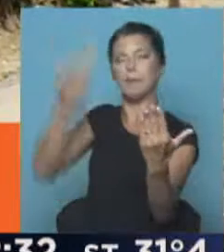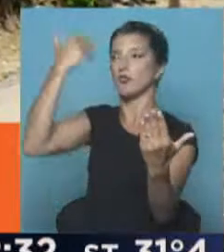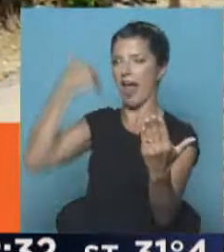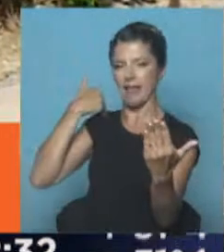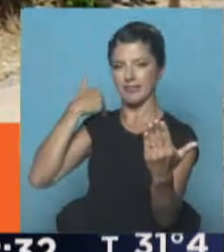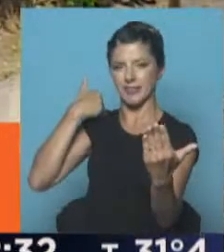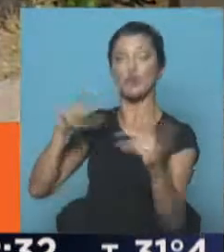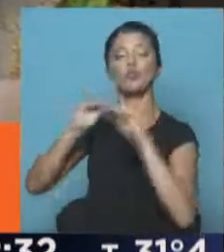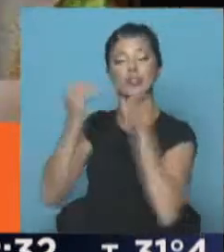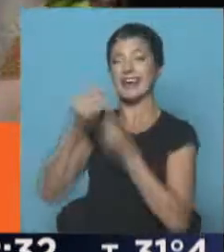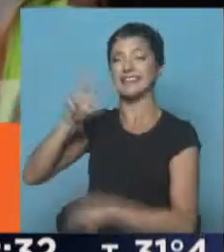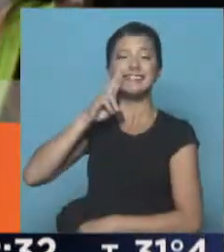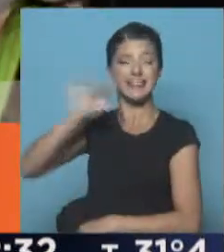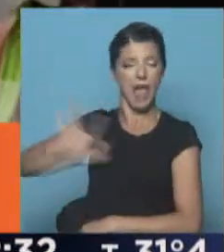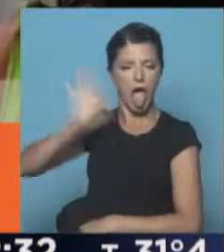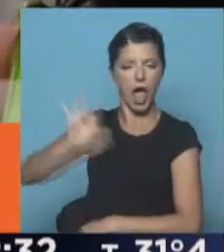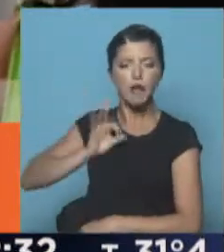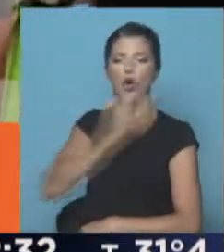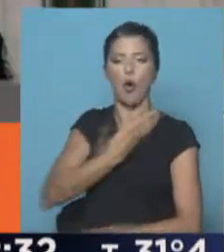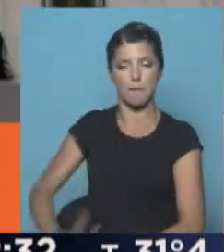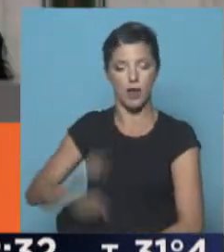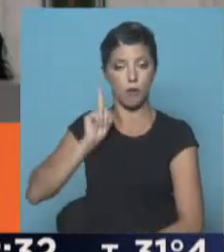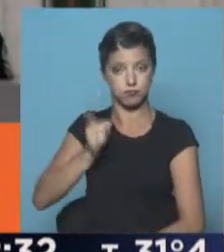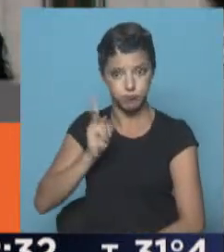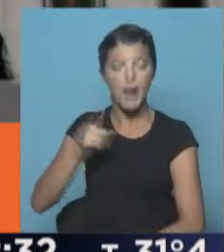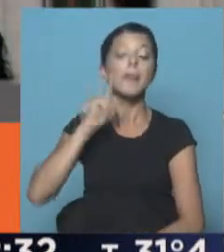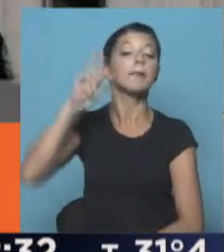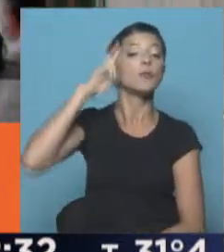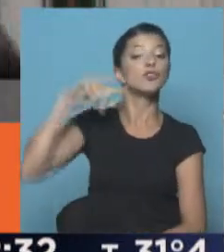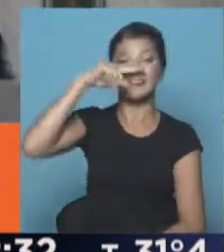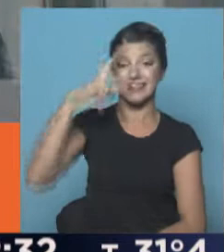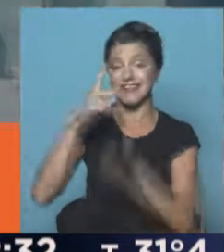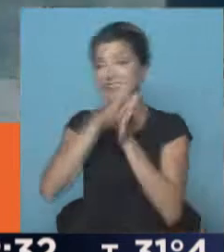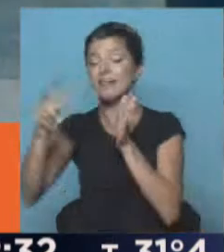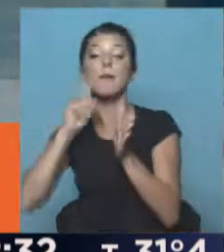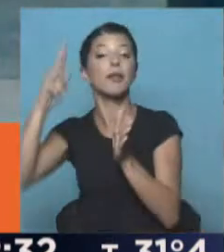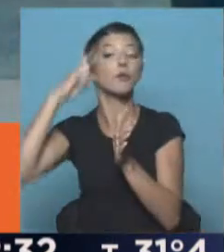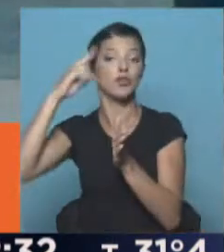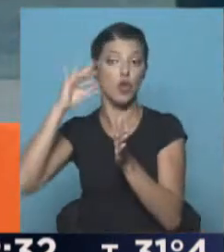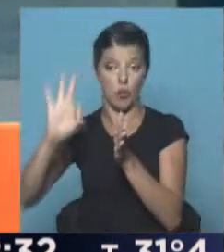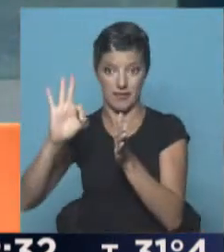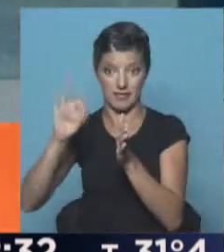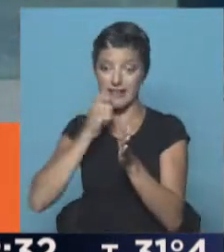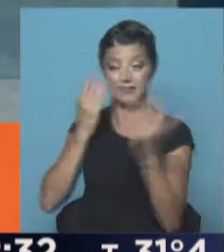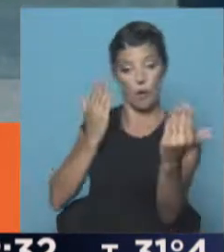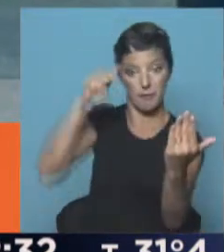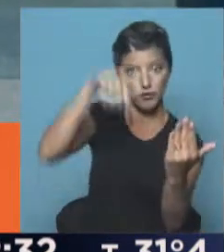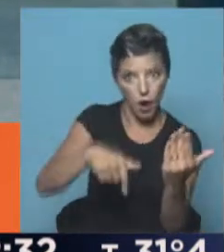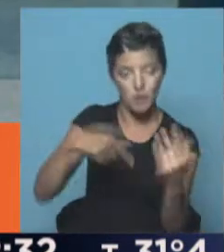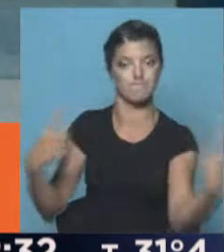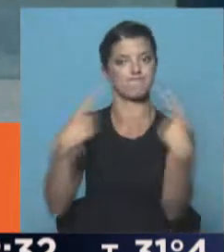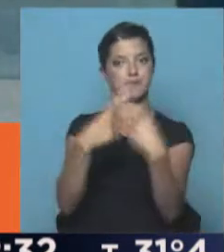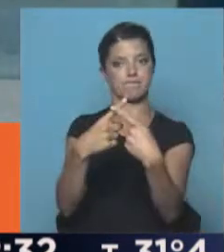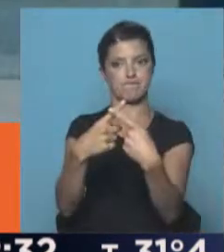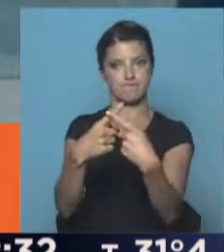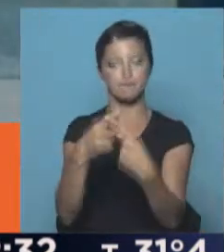los 17 años de gobierno dictatorial entre 1973 y 1990 el gobierno de michelle bachelet